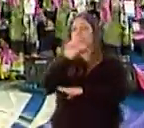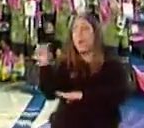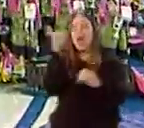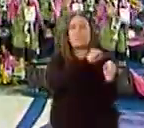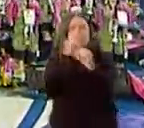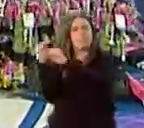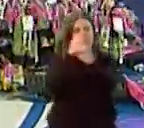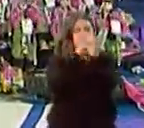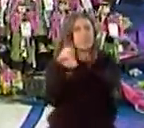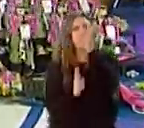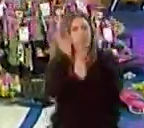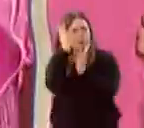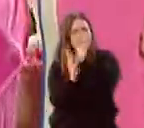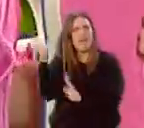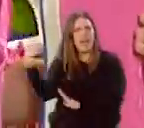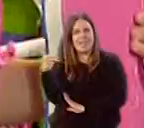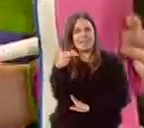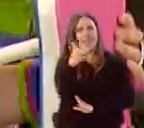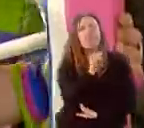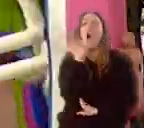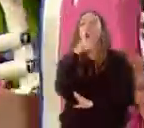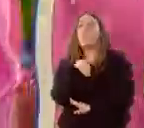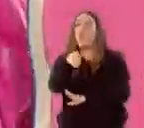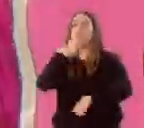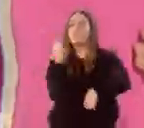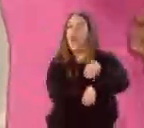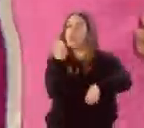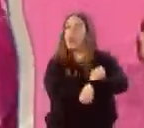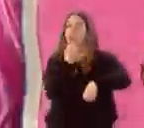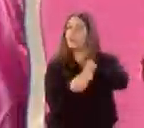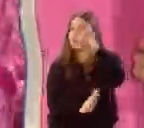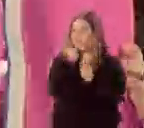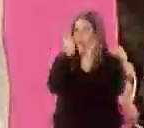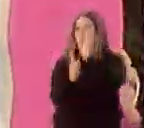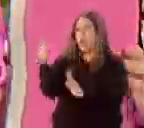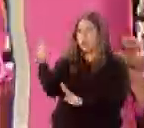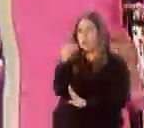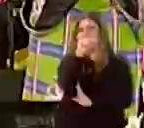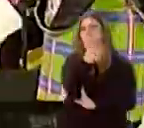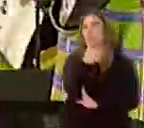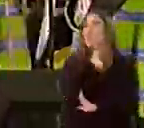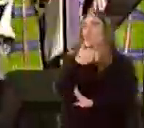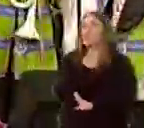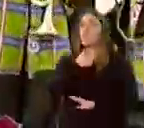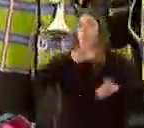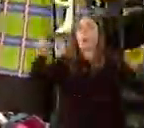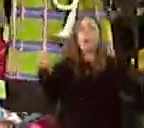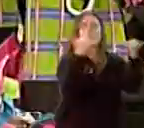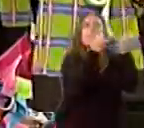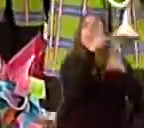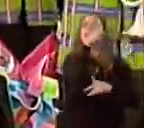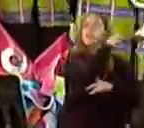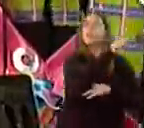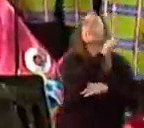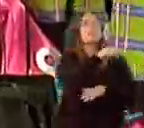tallas bonitas de navidad yo me quito el sombrero con los sillares porque